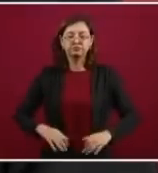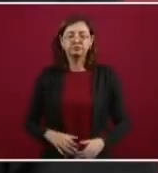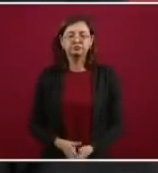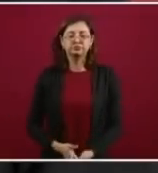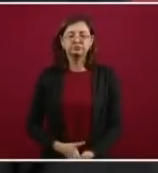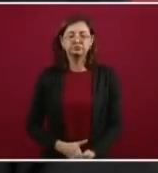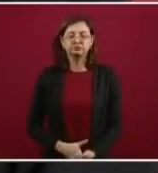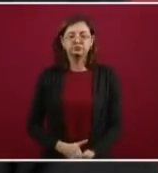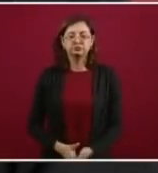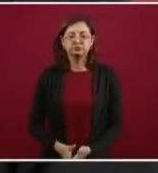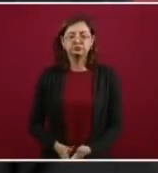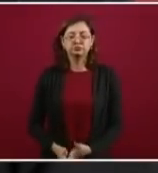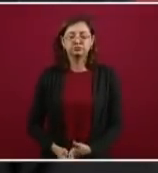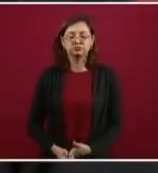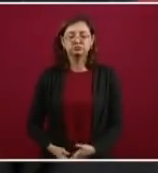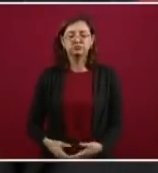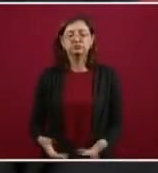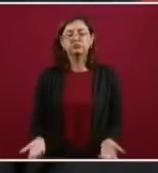Nosotros